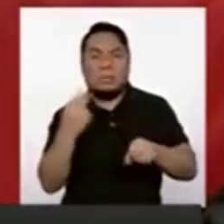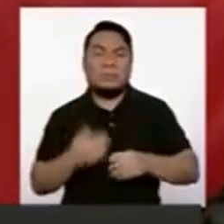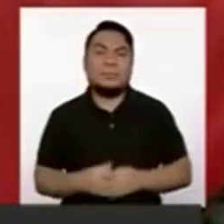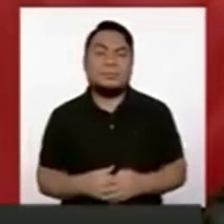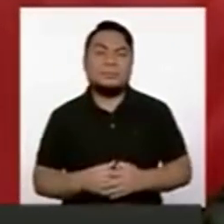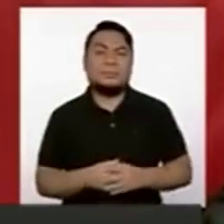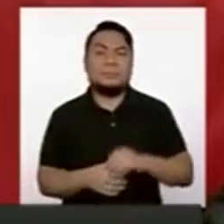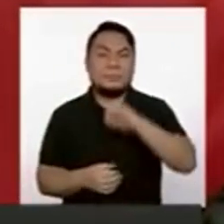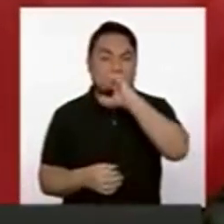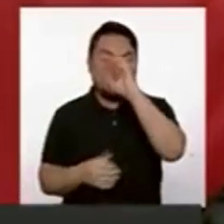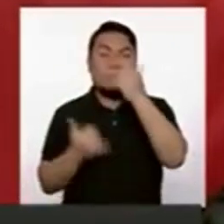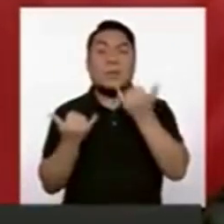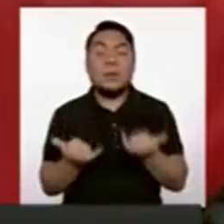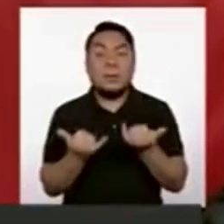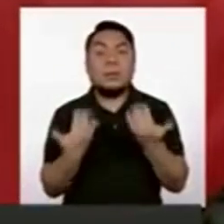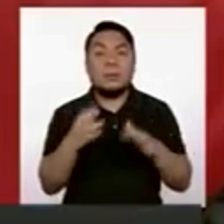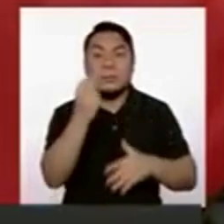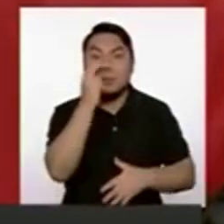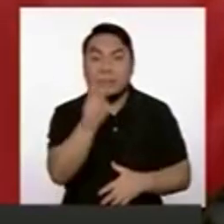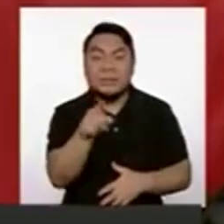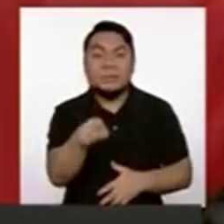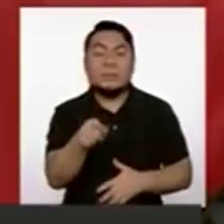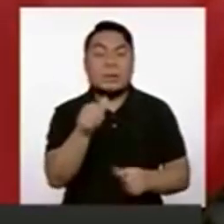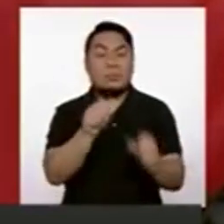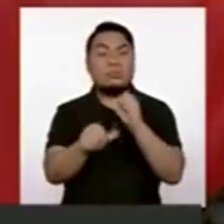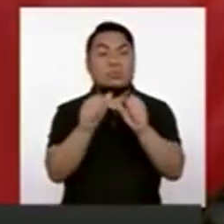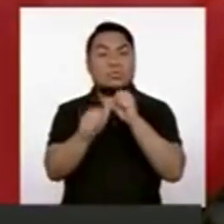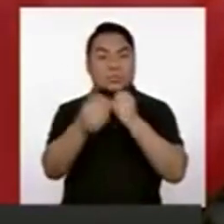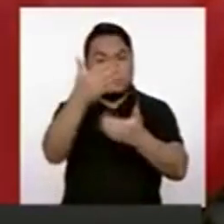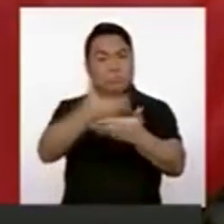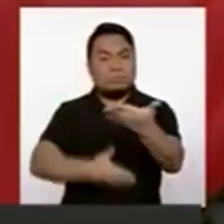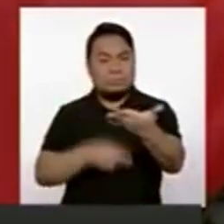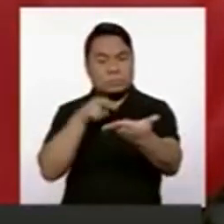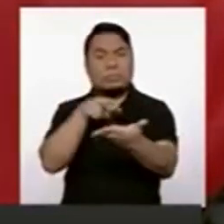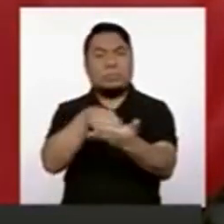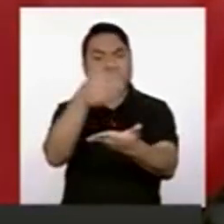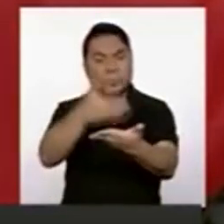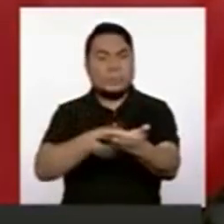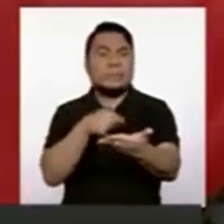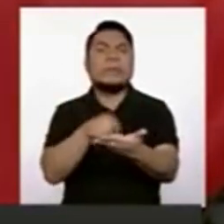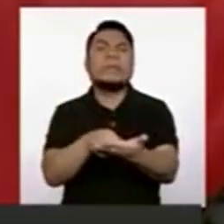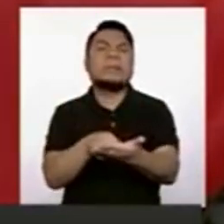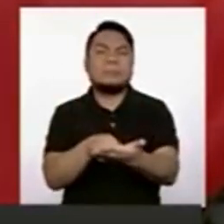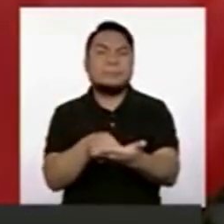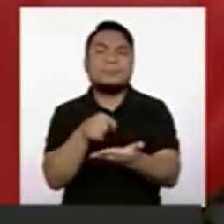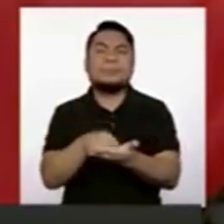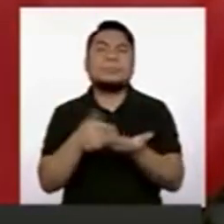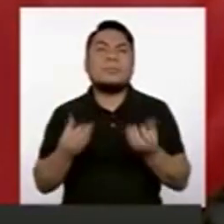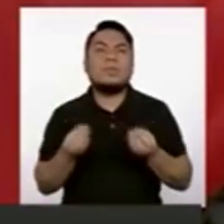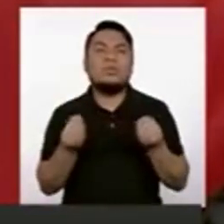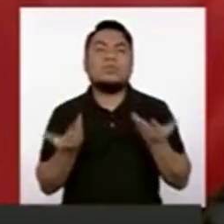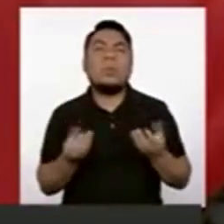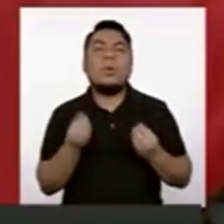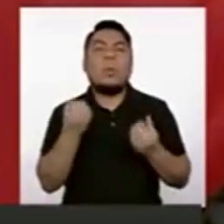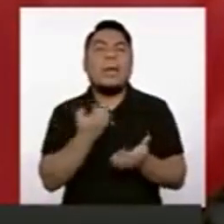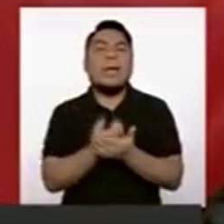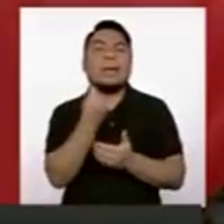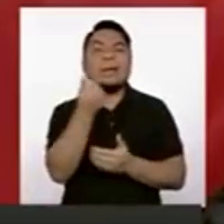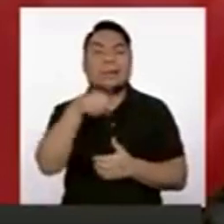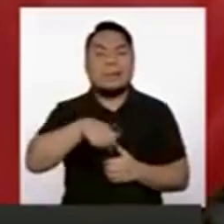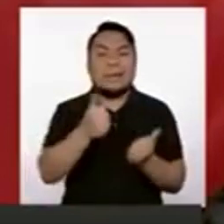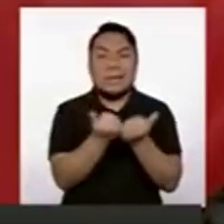Hoy hemos visto que las cifras que dan de la situación económica del mes de